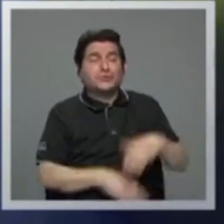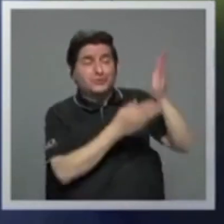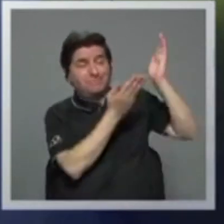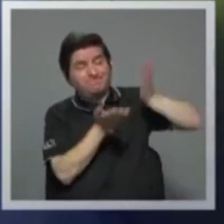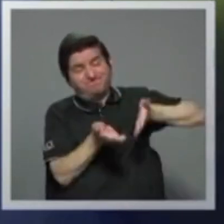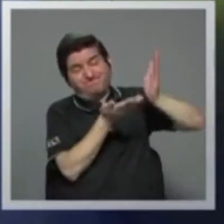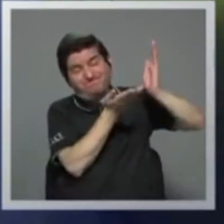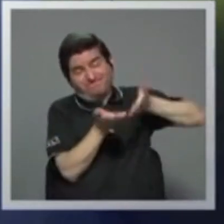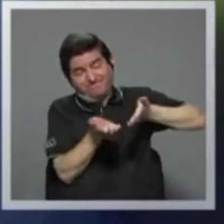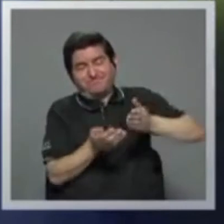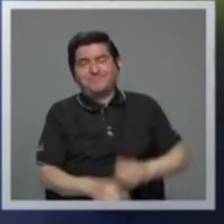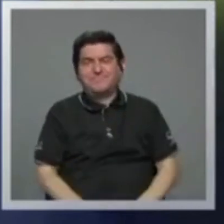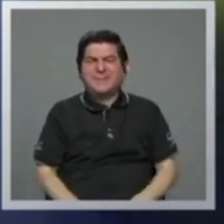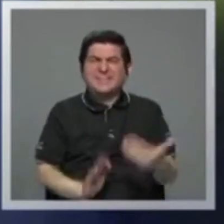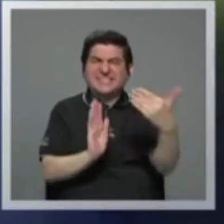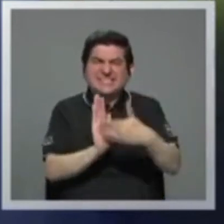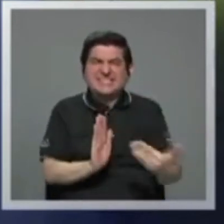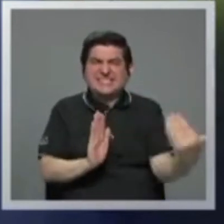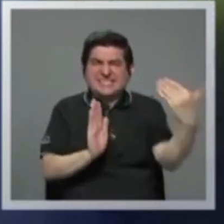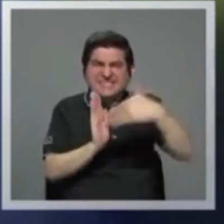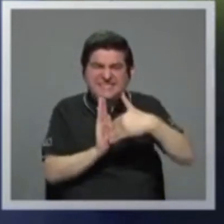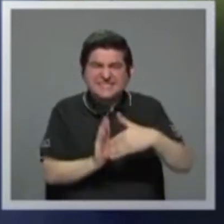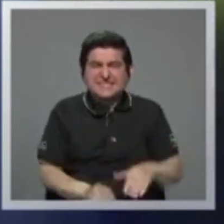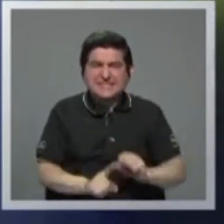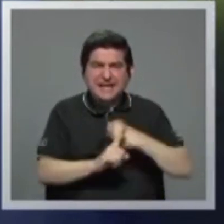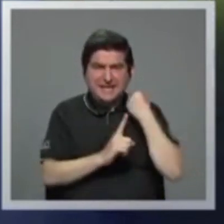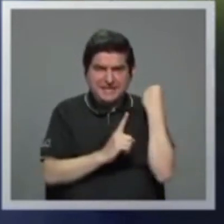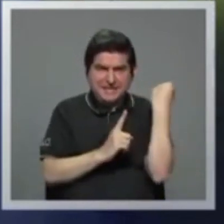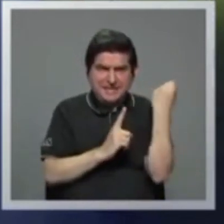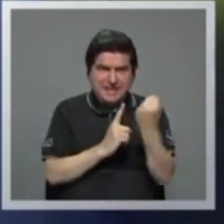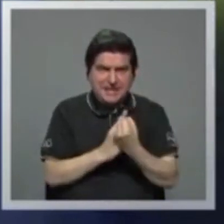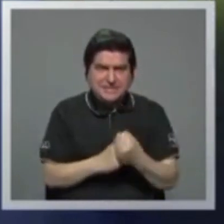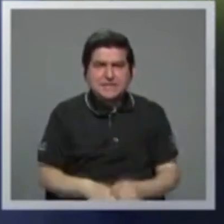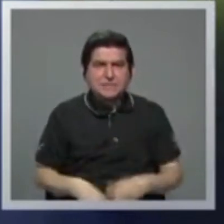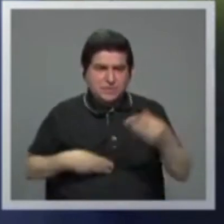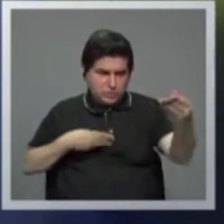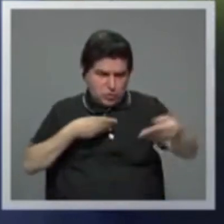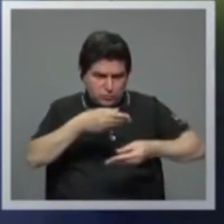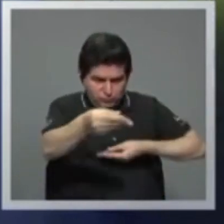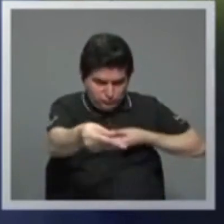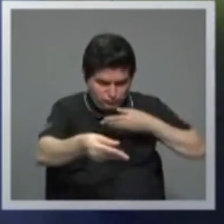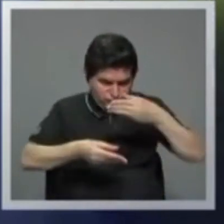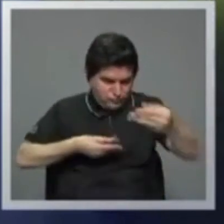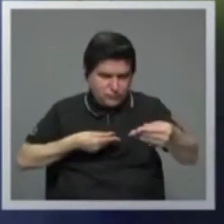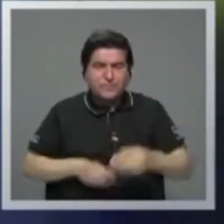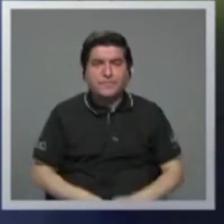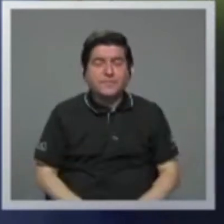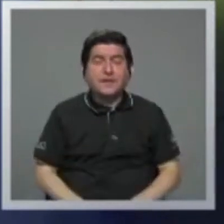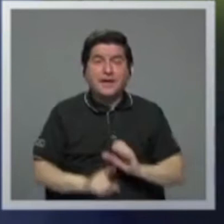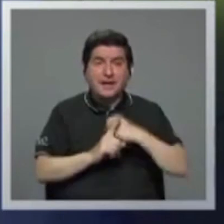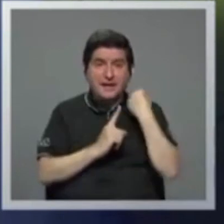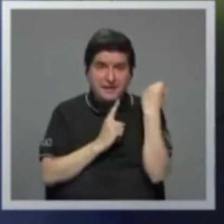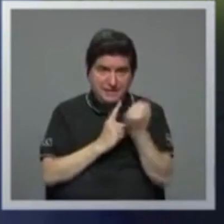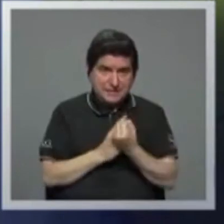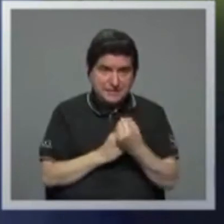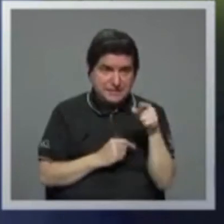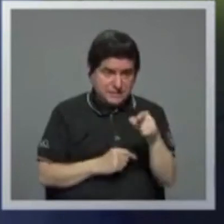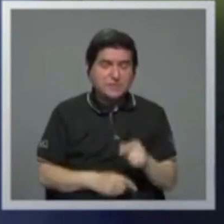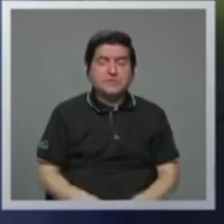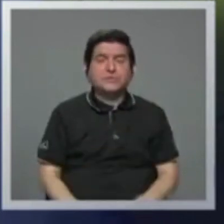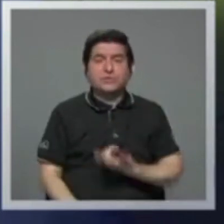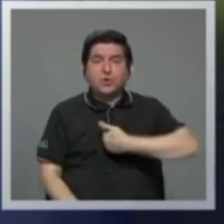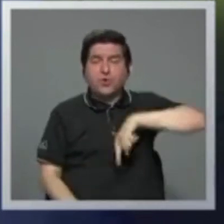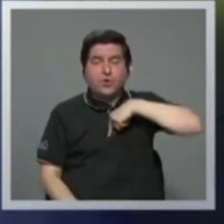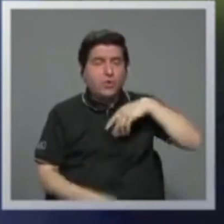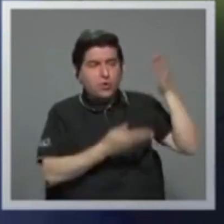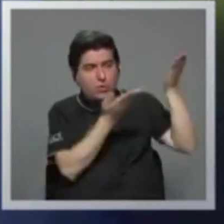importadores, el deterioro en los términos de intercambio, o sea que en términos relativos, lo que importamos se